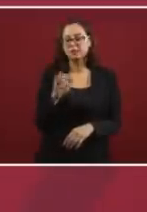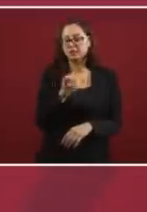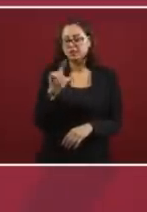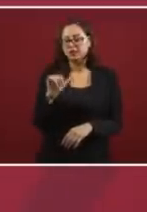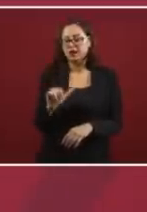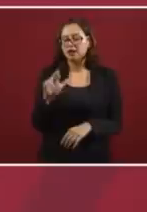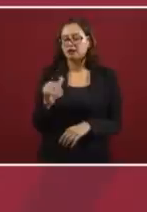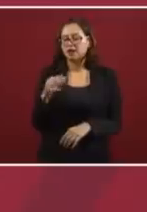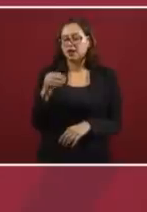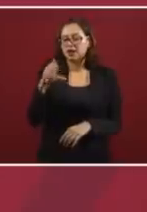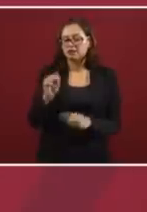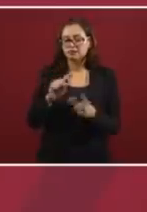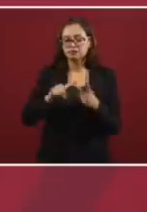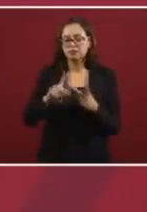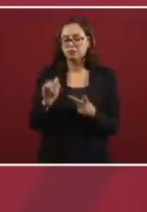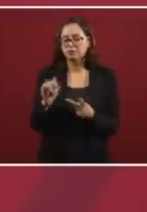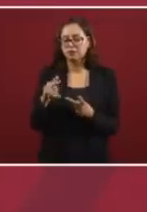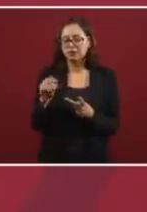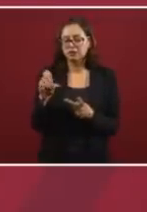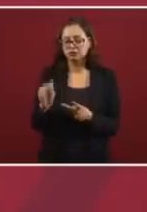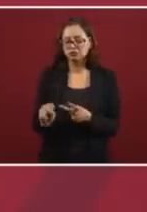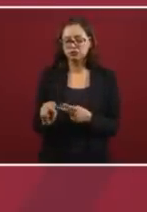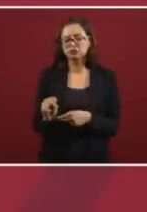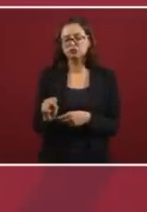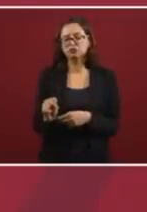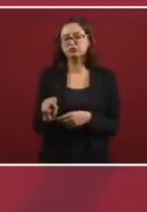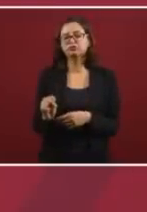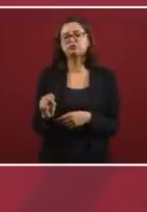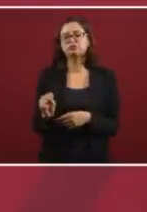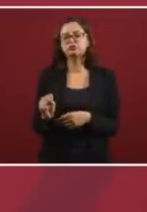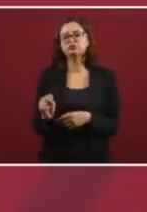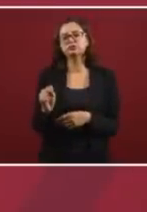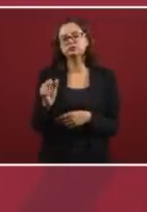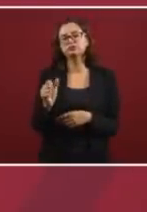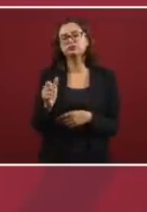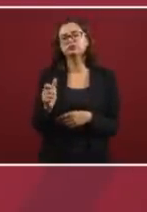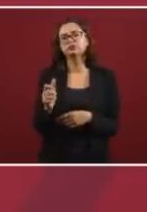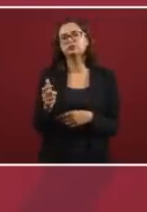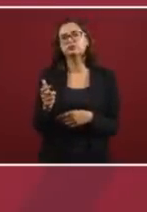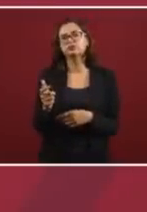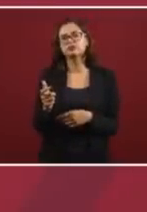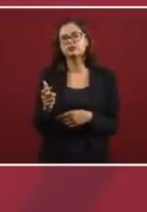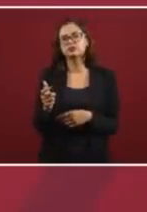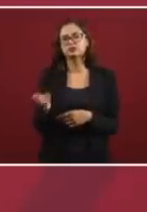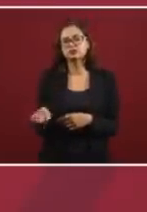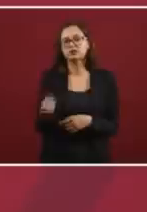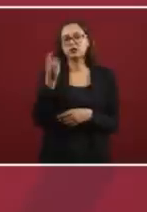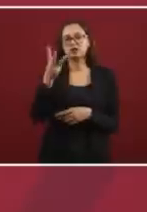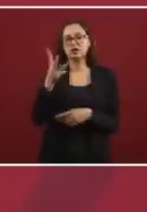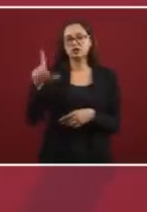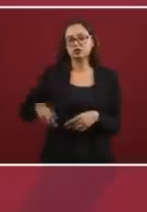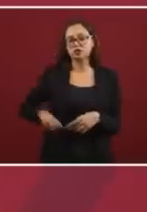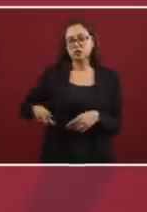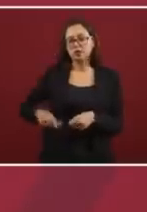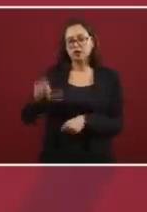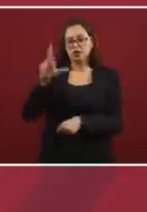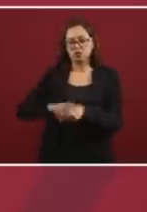pinos me entrevisté ayer con tres gobernadores